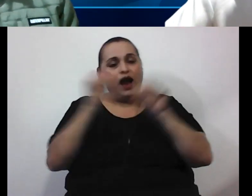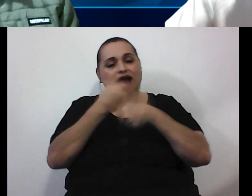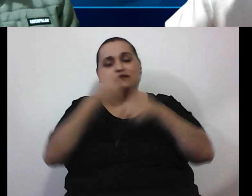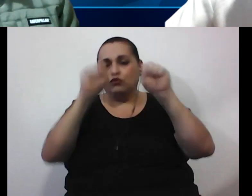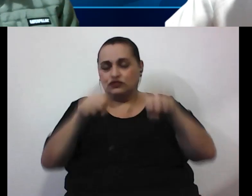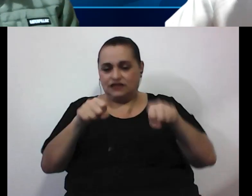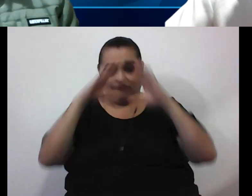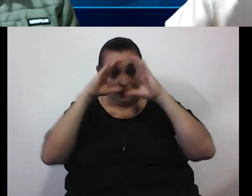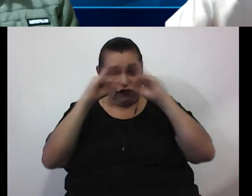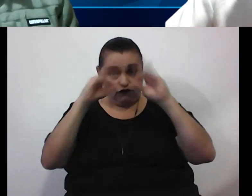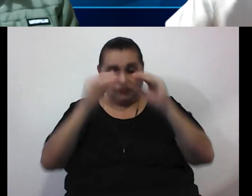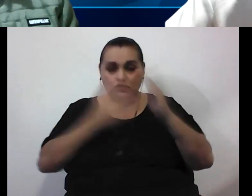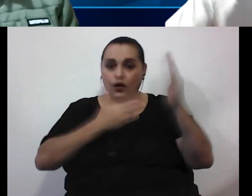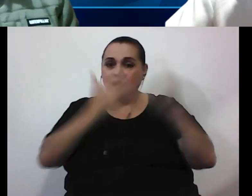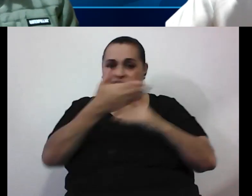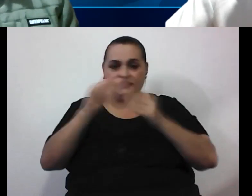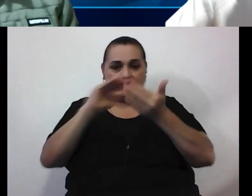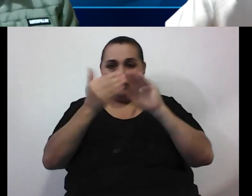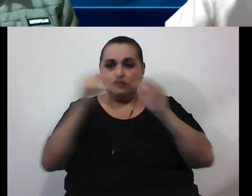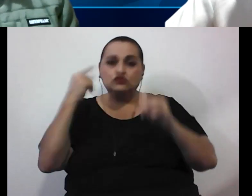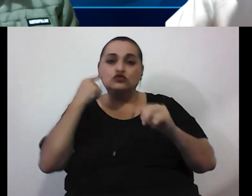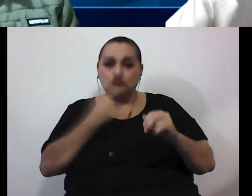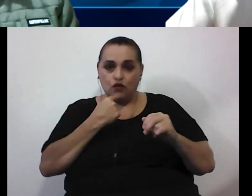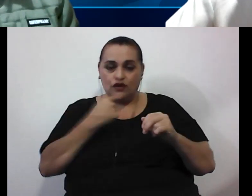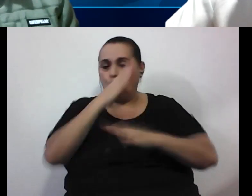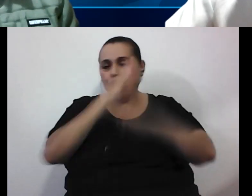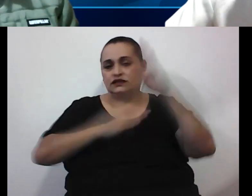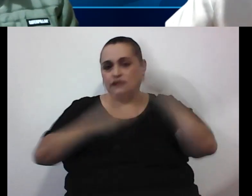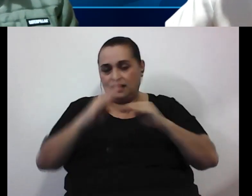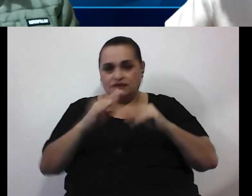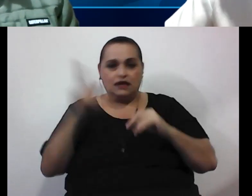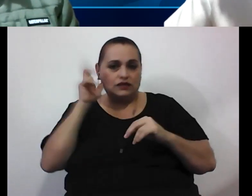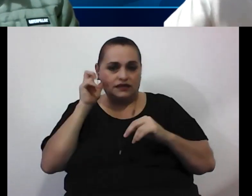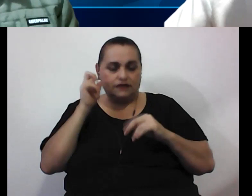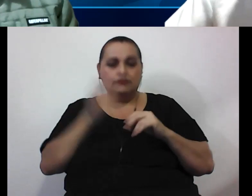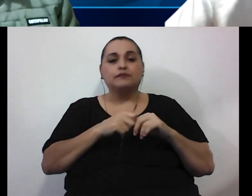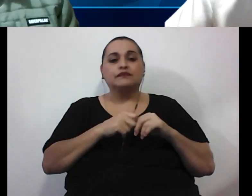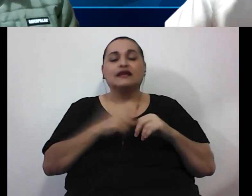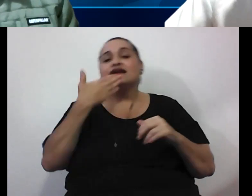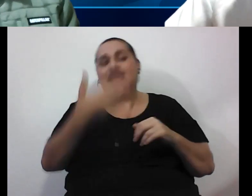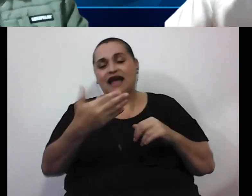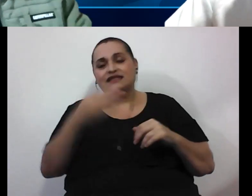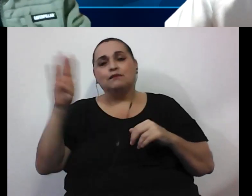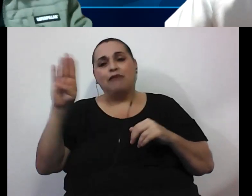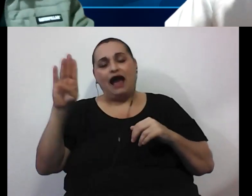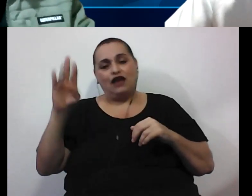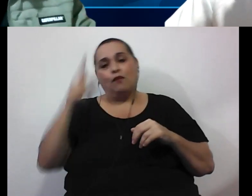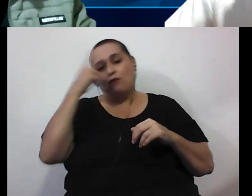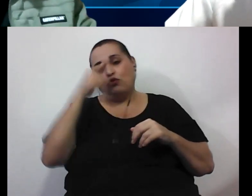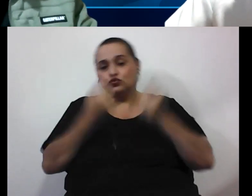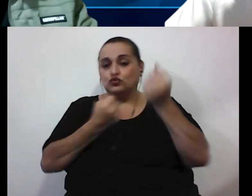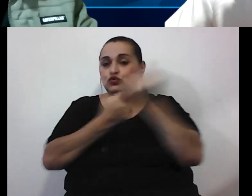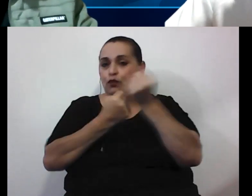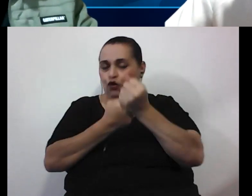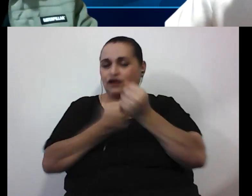sea accesible a la población sorda o con discapacidad auditiva. Gracias a Byron también por su soporte en la